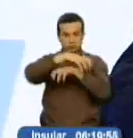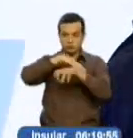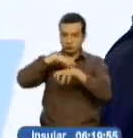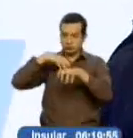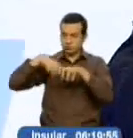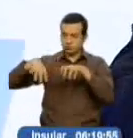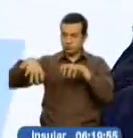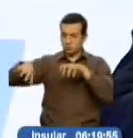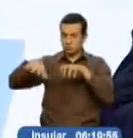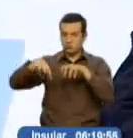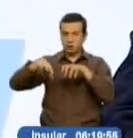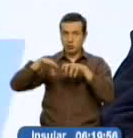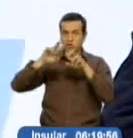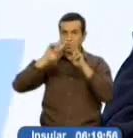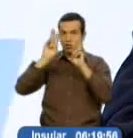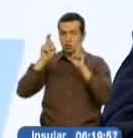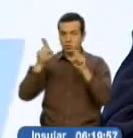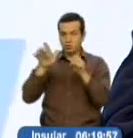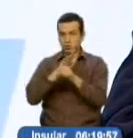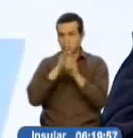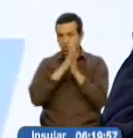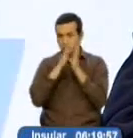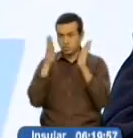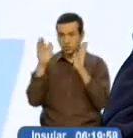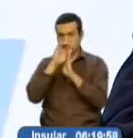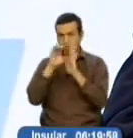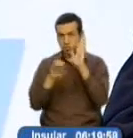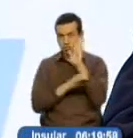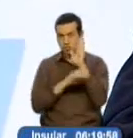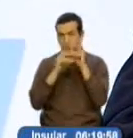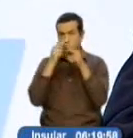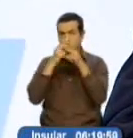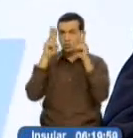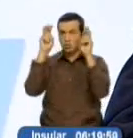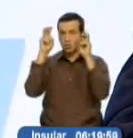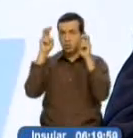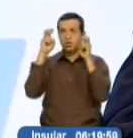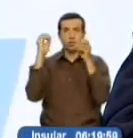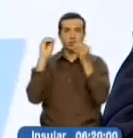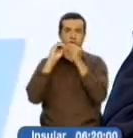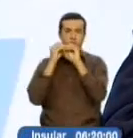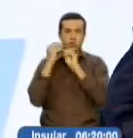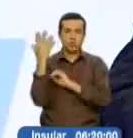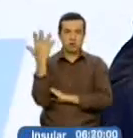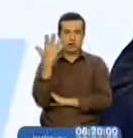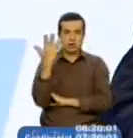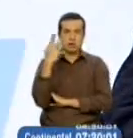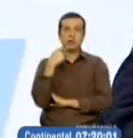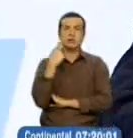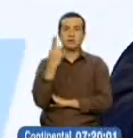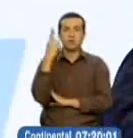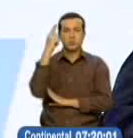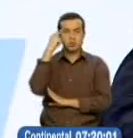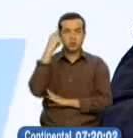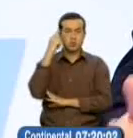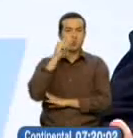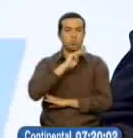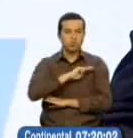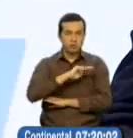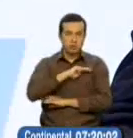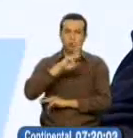Y luego tenemos un título completo en la Constitución, el título quinto, que habla de los gobiernos